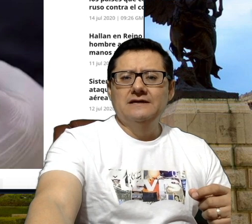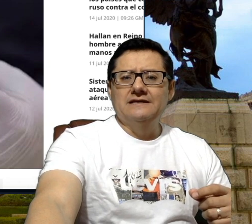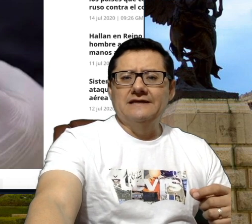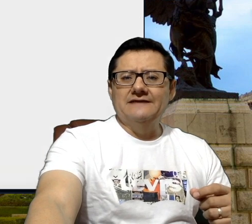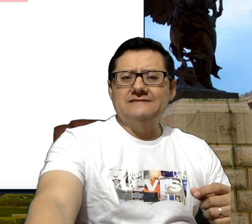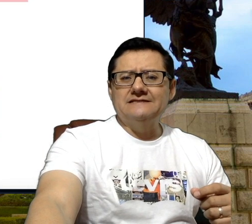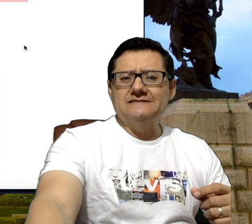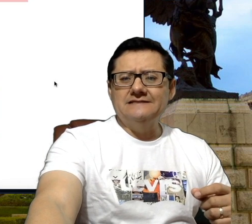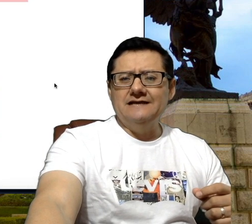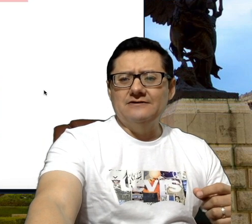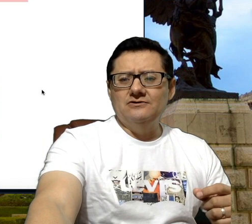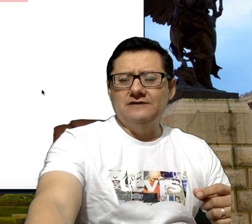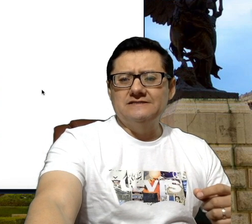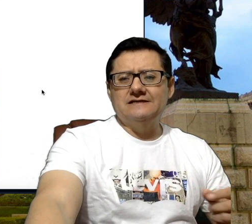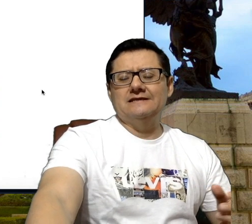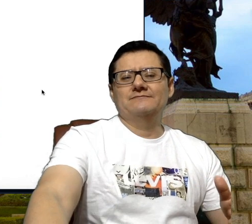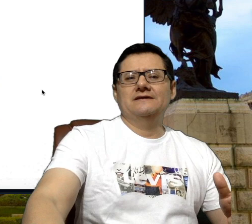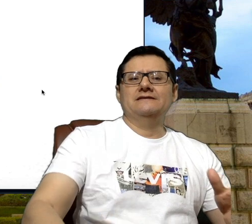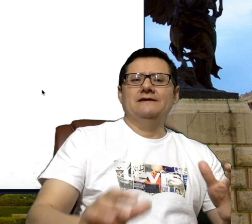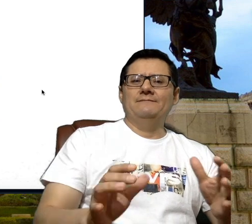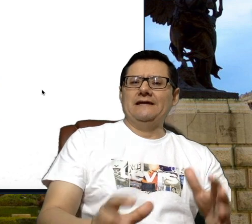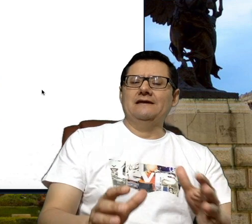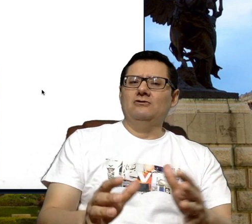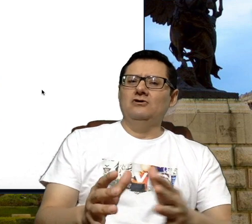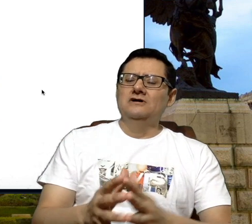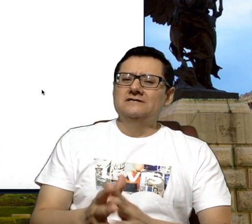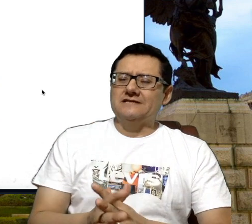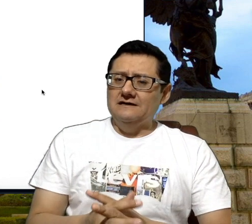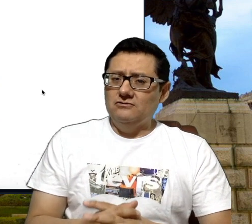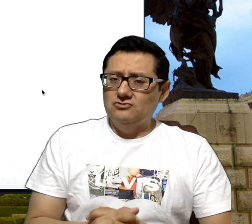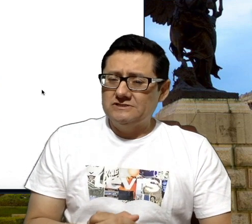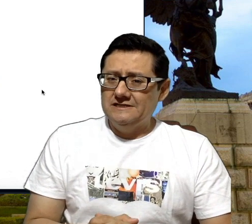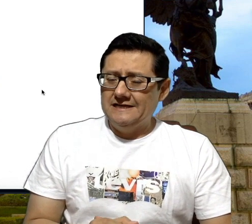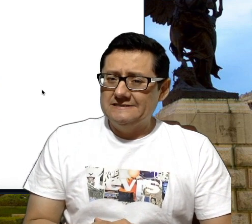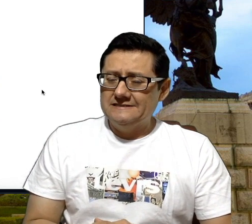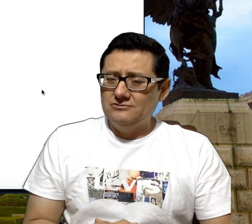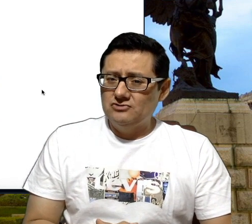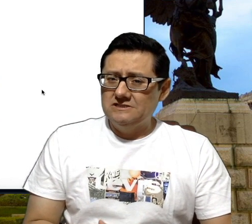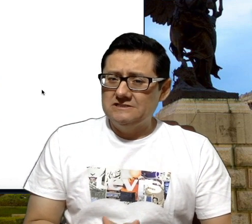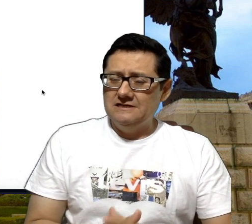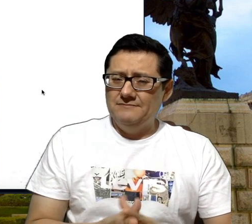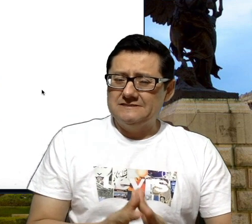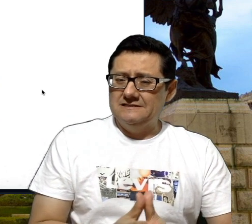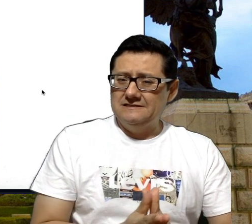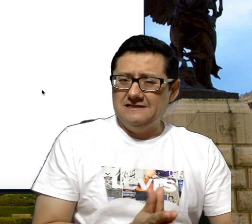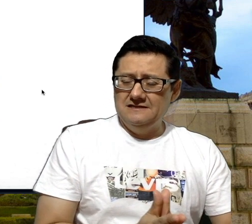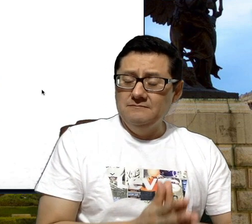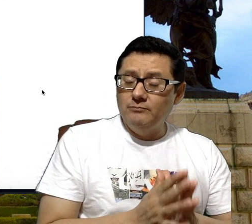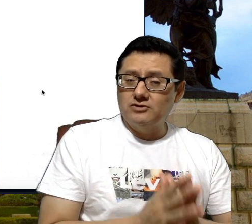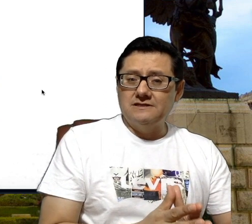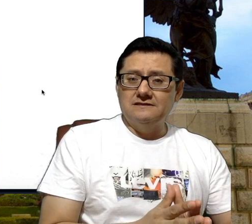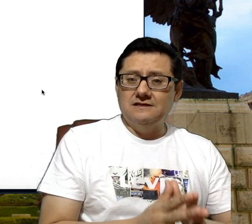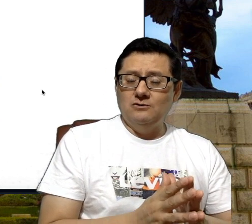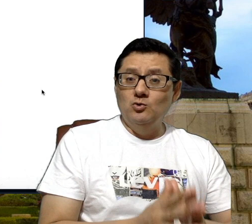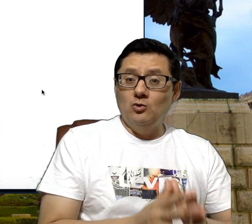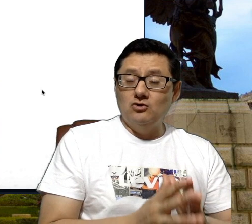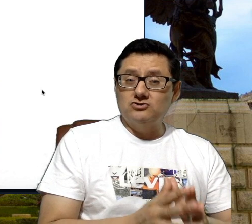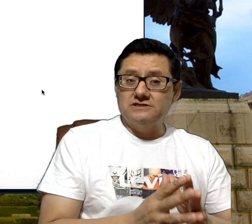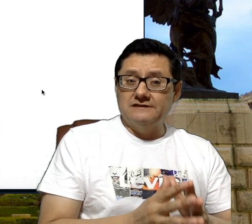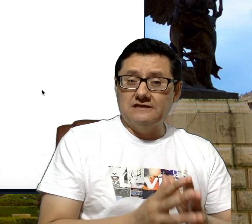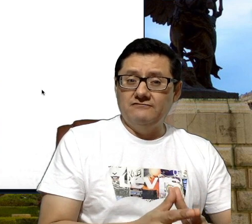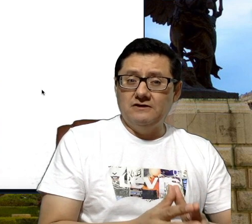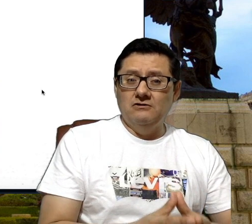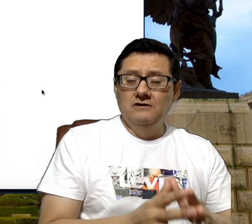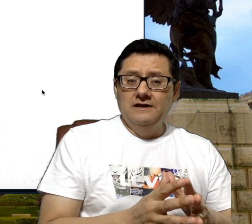COVID-19. Y en este escenario es que también en México se da a conocer esta noticia bastante importante, un